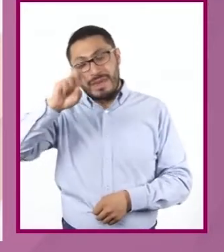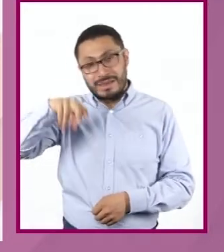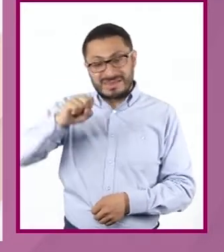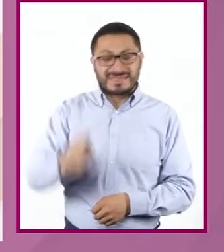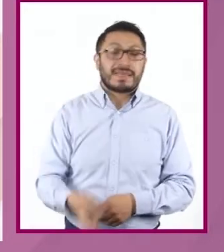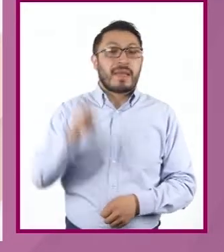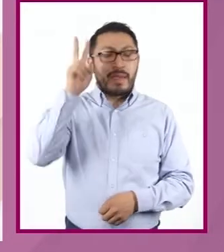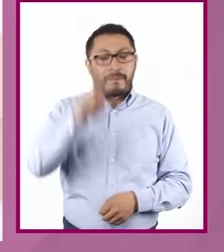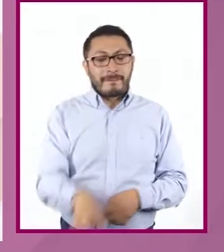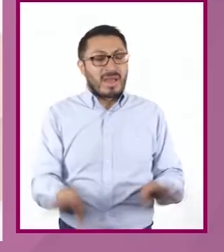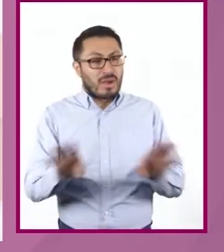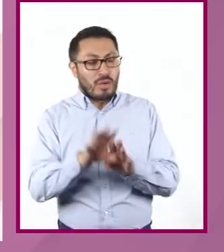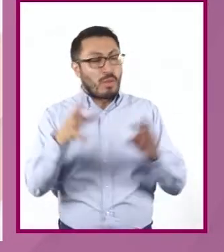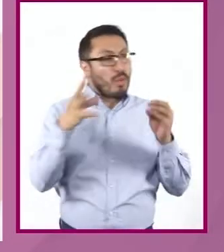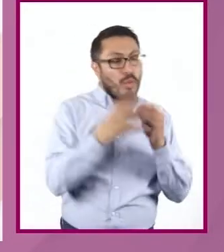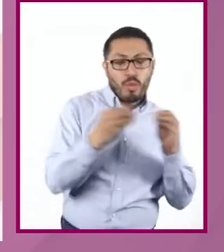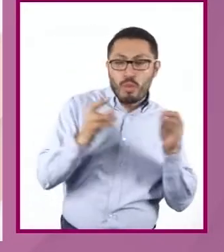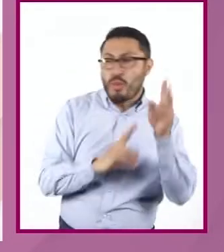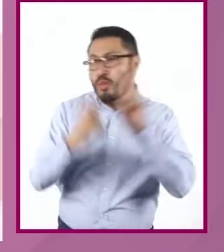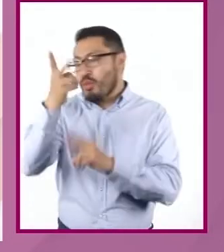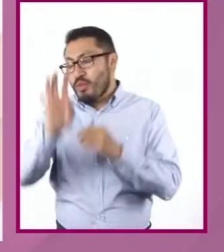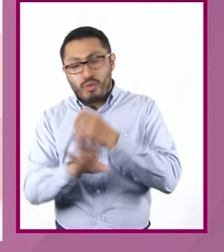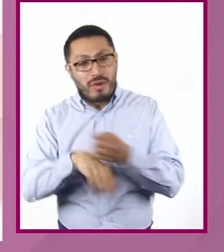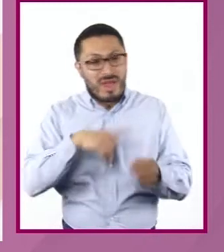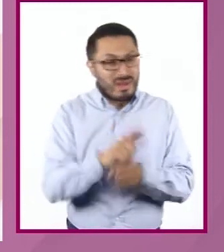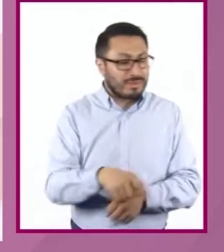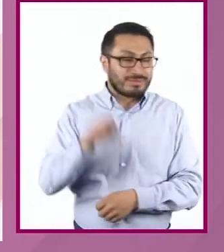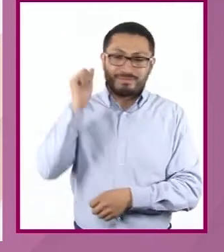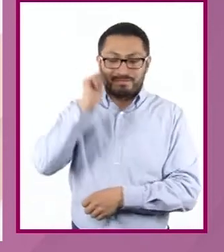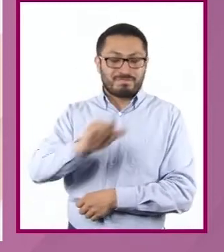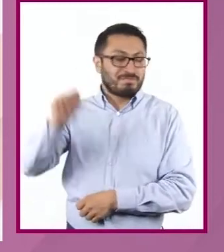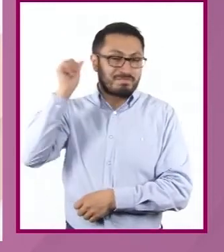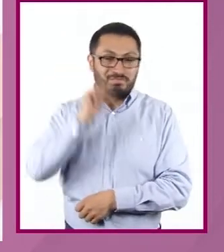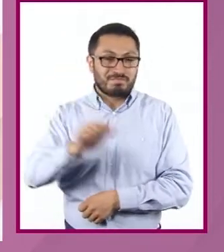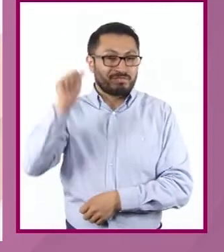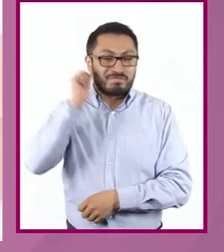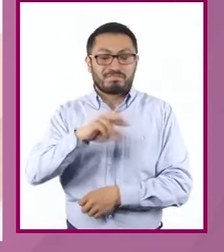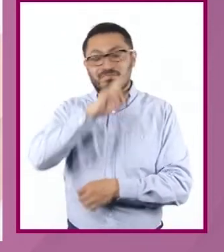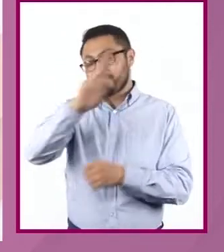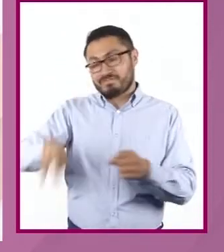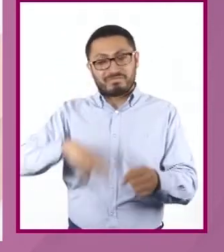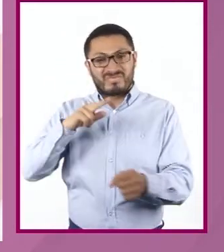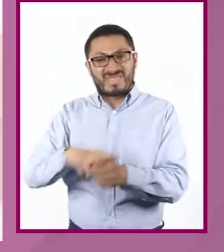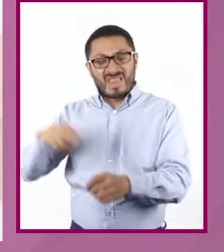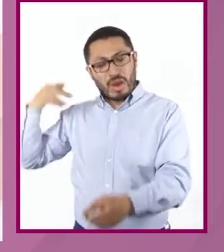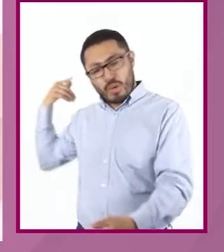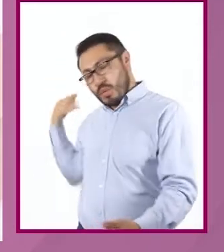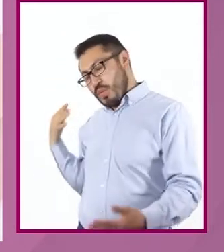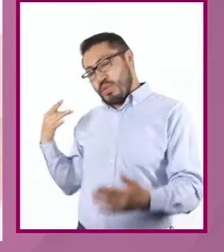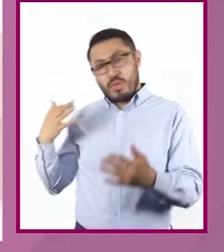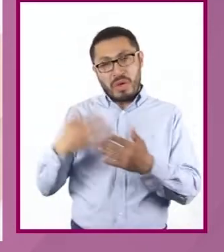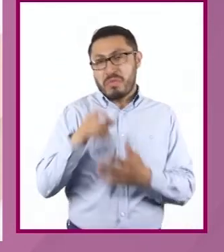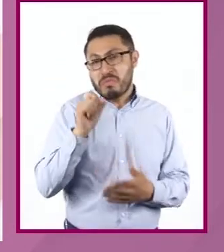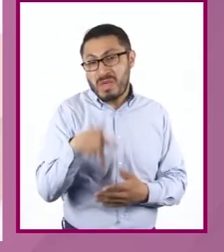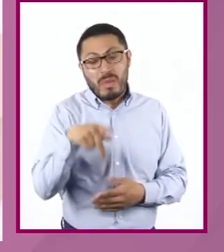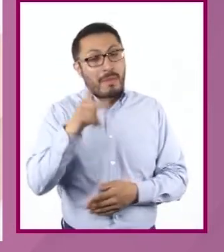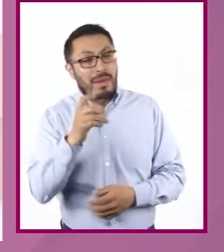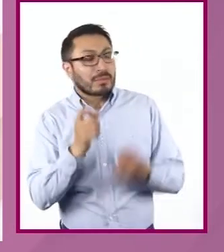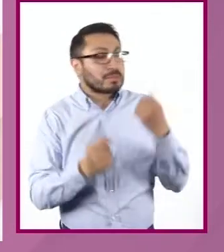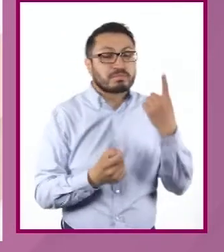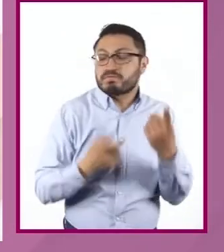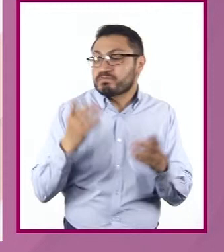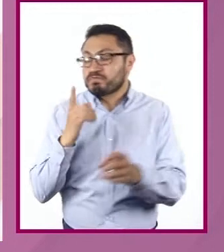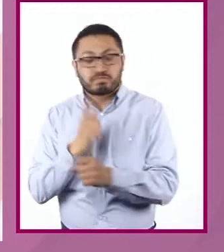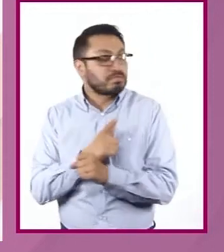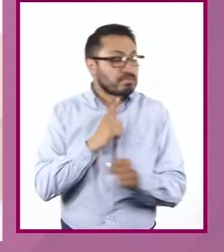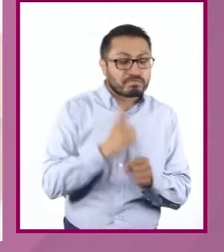animal que él conocía era la que siempre había existido. Pero había indicios que sugerían lo contrario,